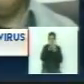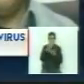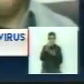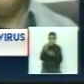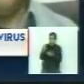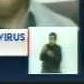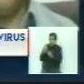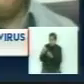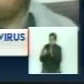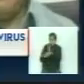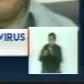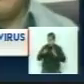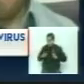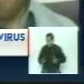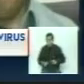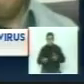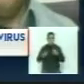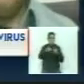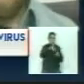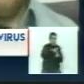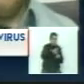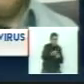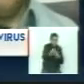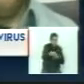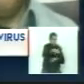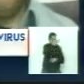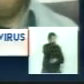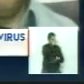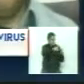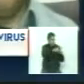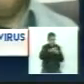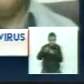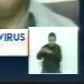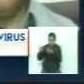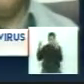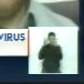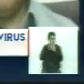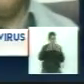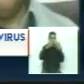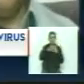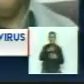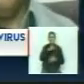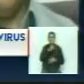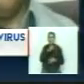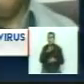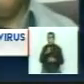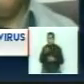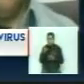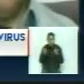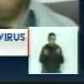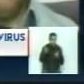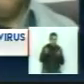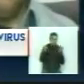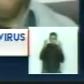informaciones que dan desde el Ministerio de Salud, desde los médicos, en los hospitales también. Es decir, por eso la ciudadanía como que está un poco confundida,